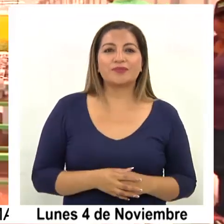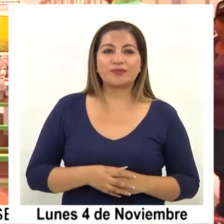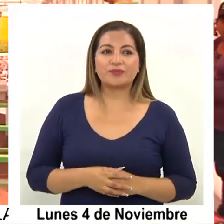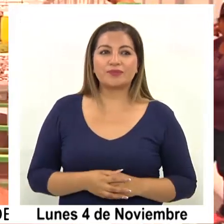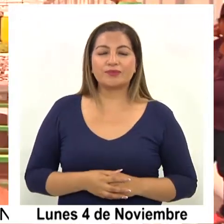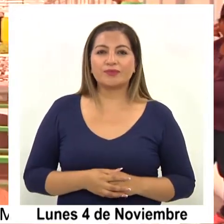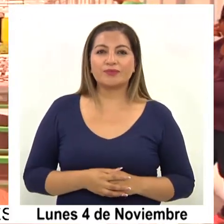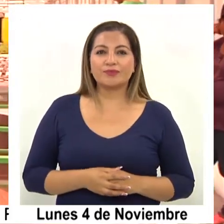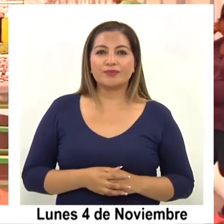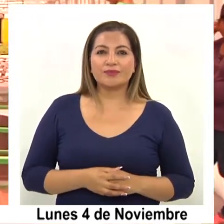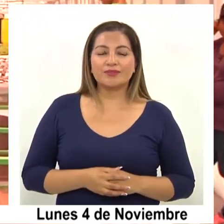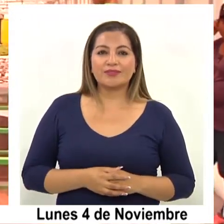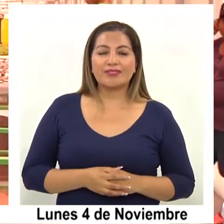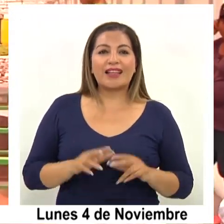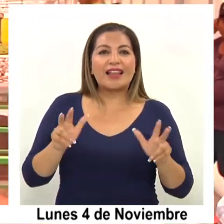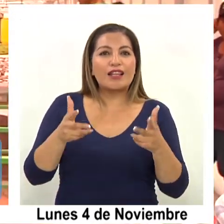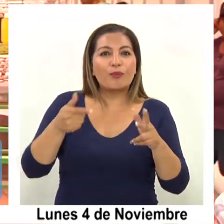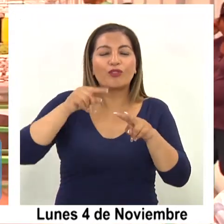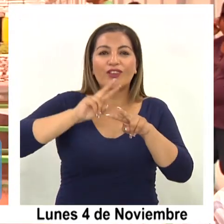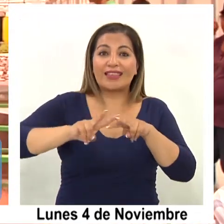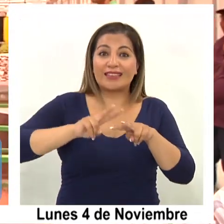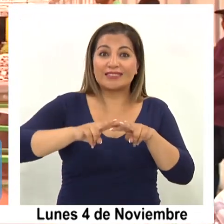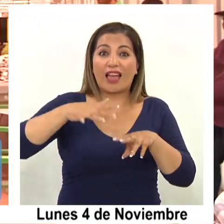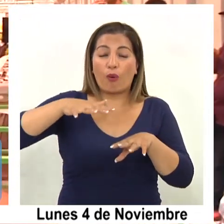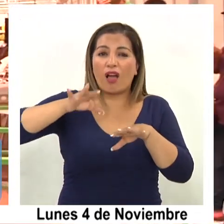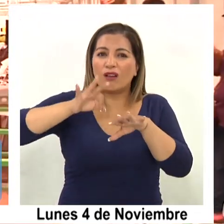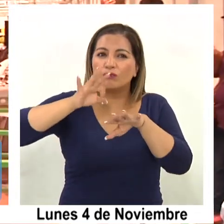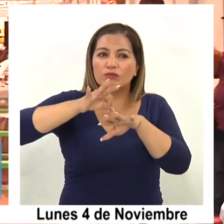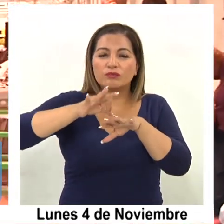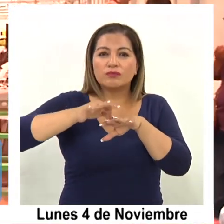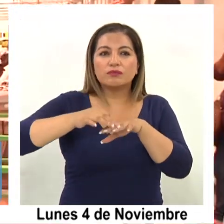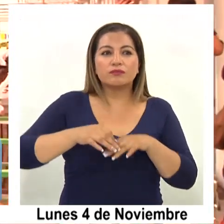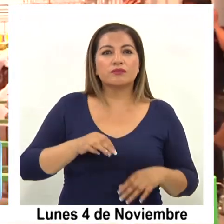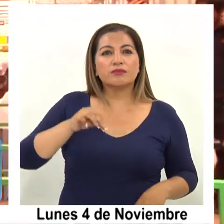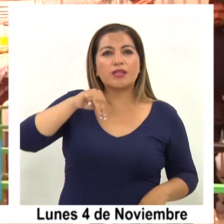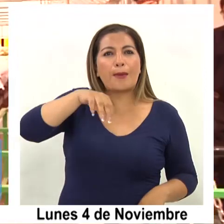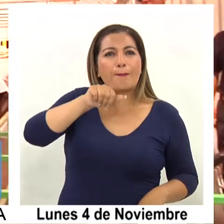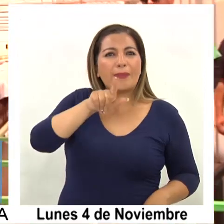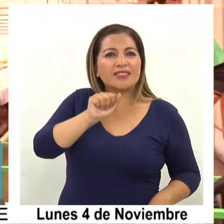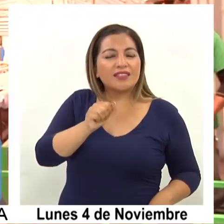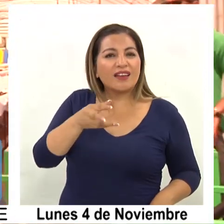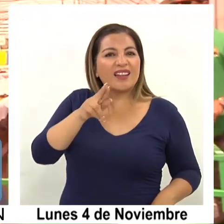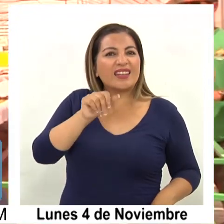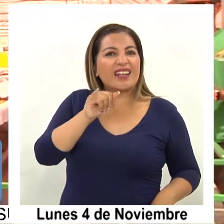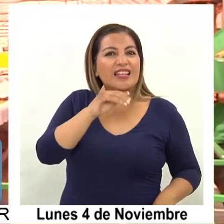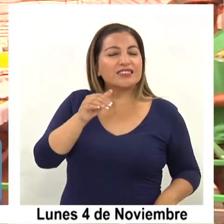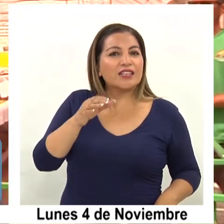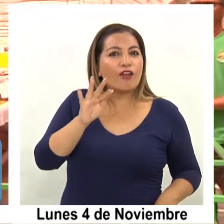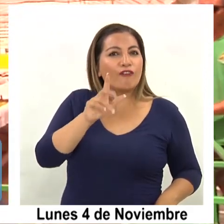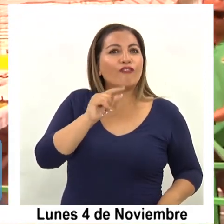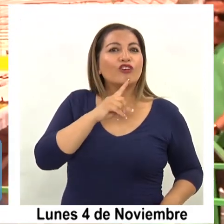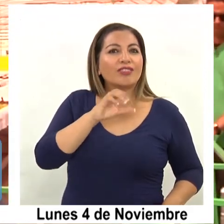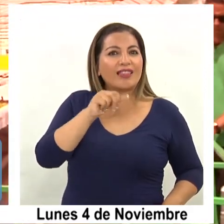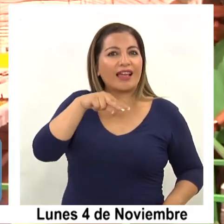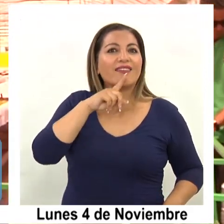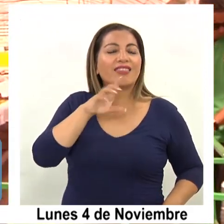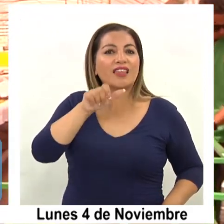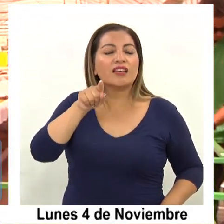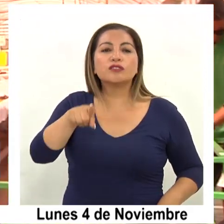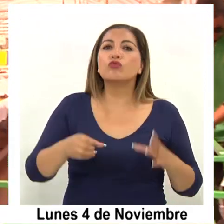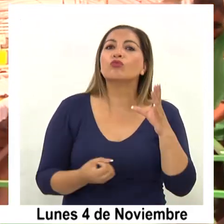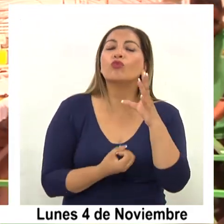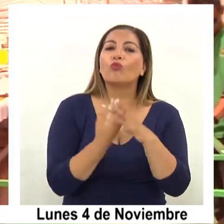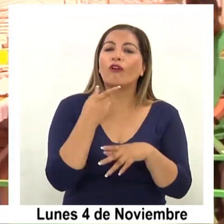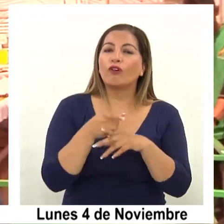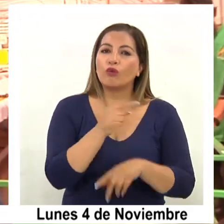el cultivo hidropónico que se está realizando acá se llama de mesa de raíz flotante. Es una innovación dentro del área